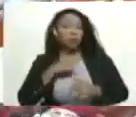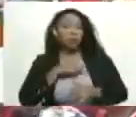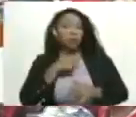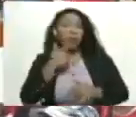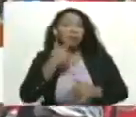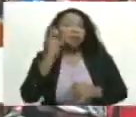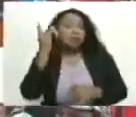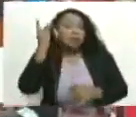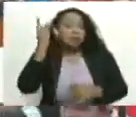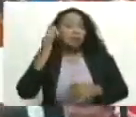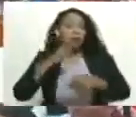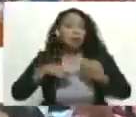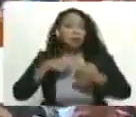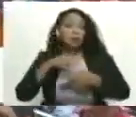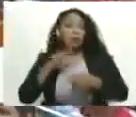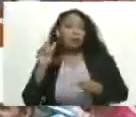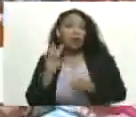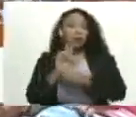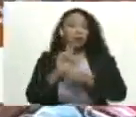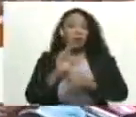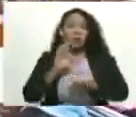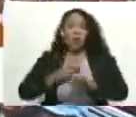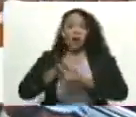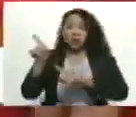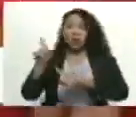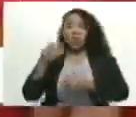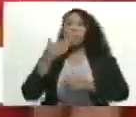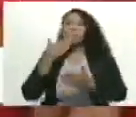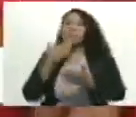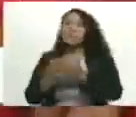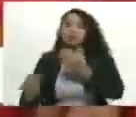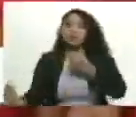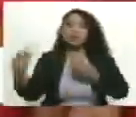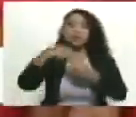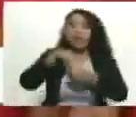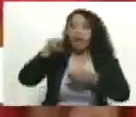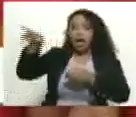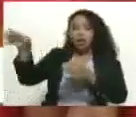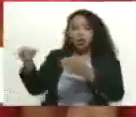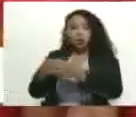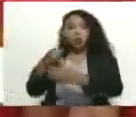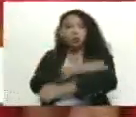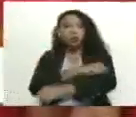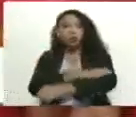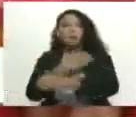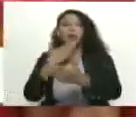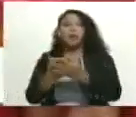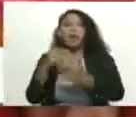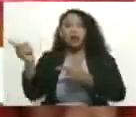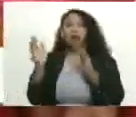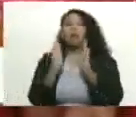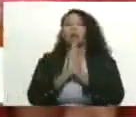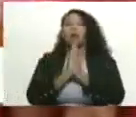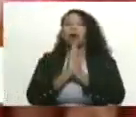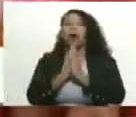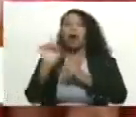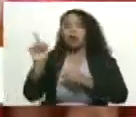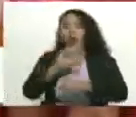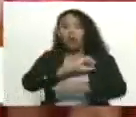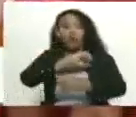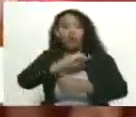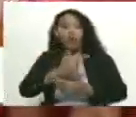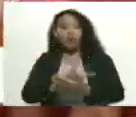le preguntamos a ellos por qué pidieron invasiones. Cuando ellos pidieron invasiones, ellos son unos santos. Cuando ellos pidieron fuerzas